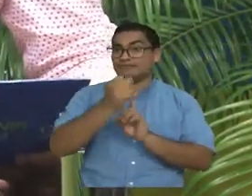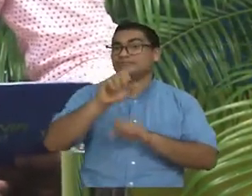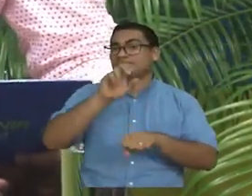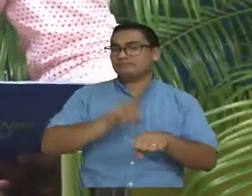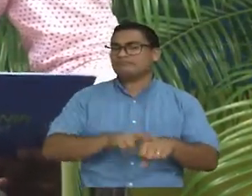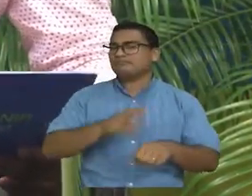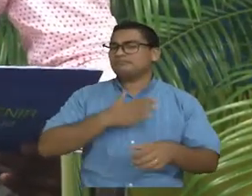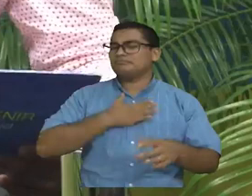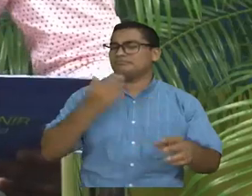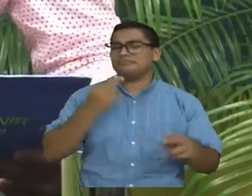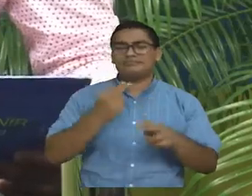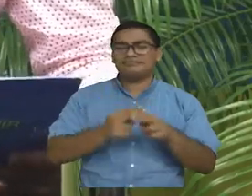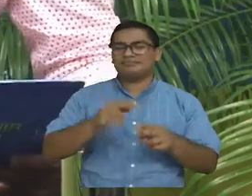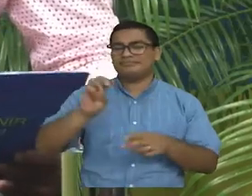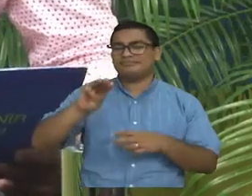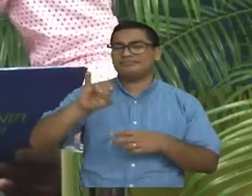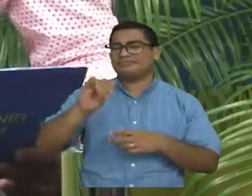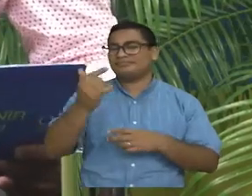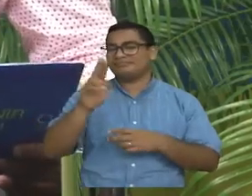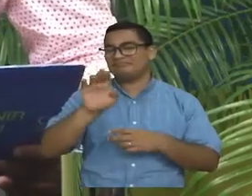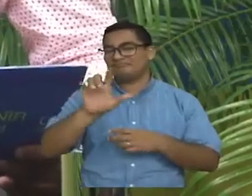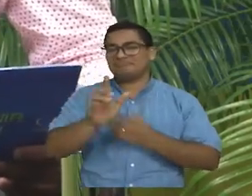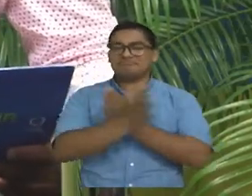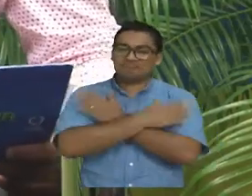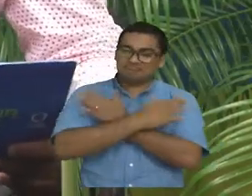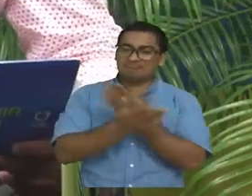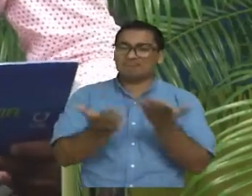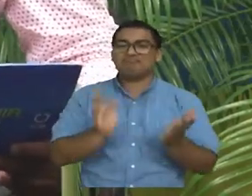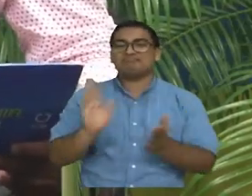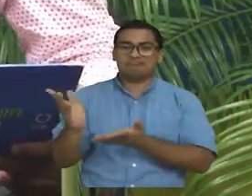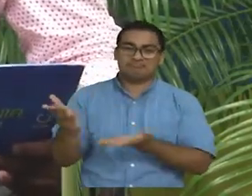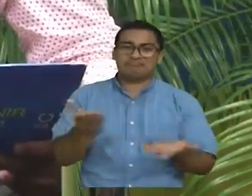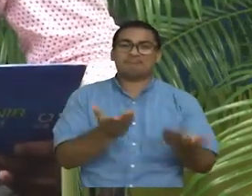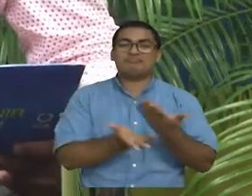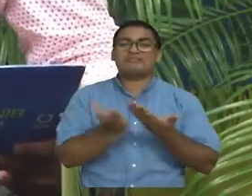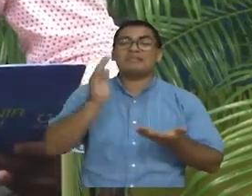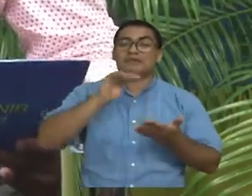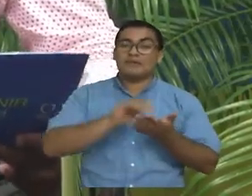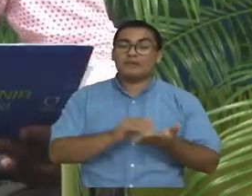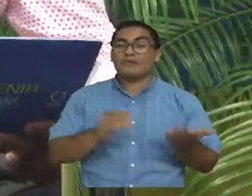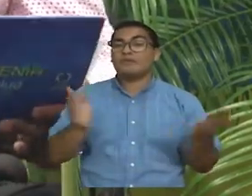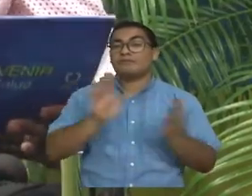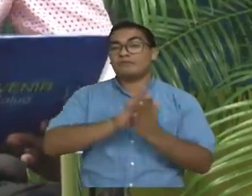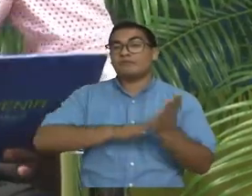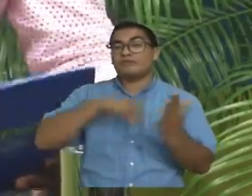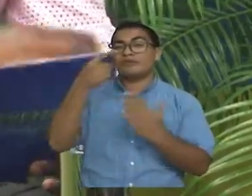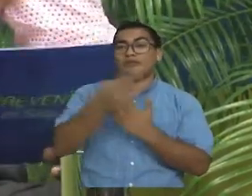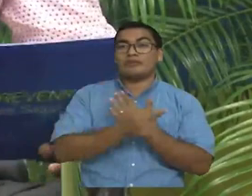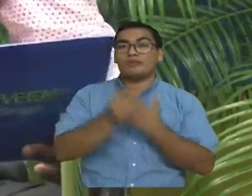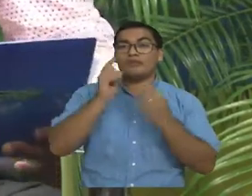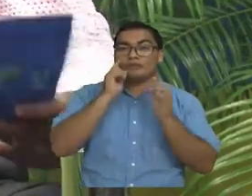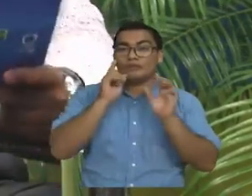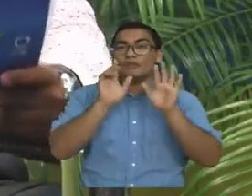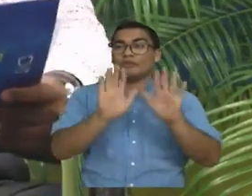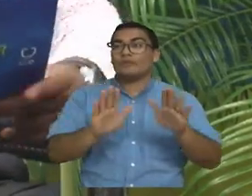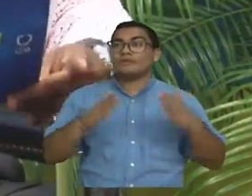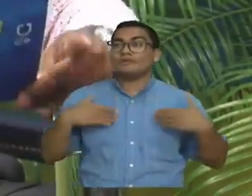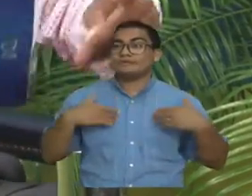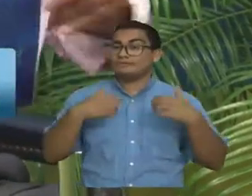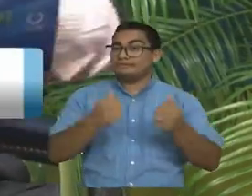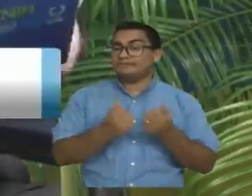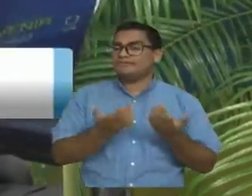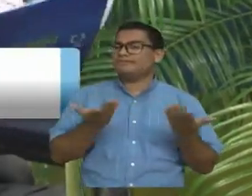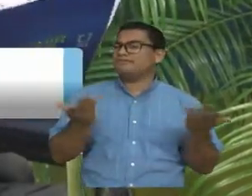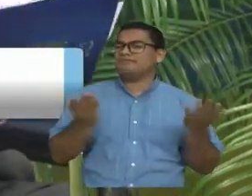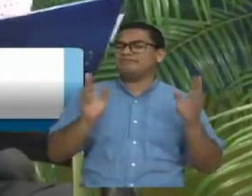Les saluda Miguel Carranza Méndez. Les doy la bienvenida a un programa más de Prevenir es Salud. Hoy vamos a estar hablando de un tema